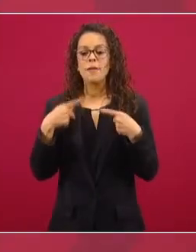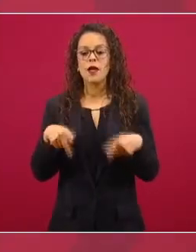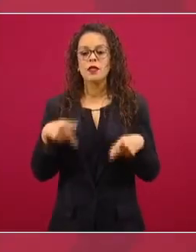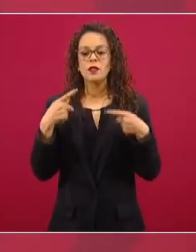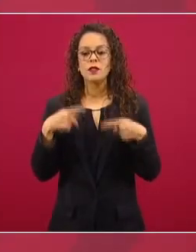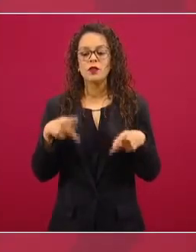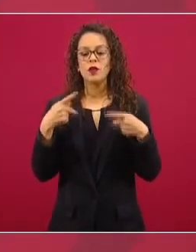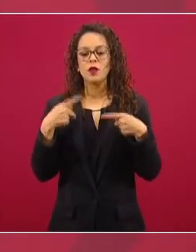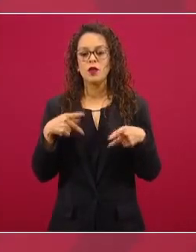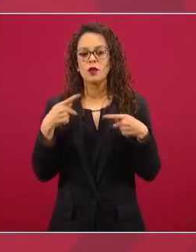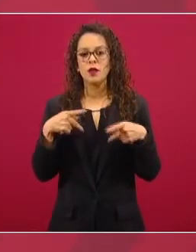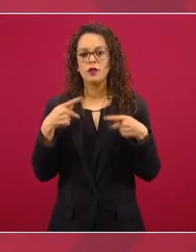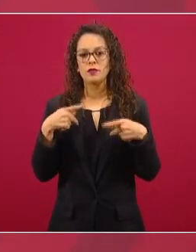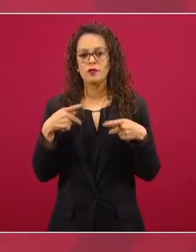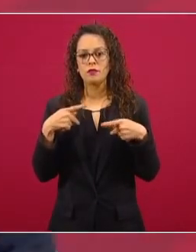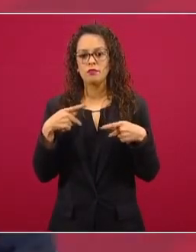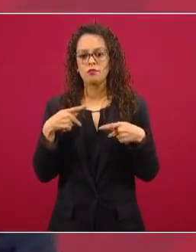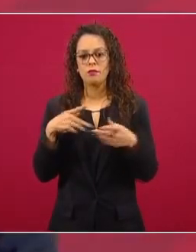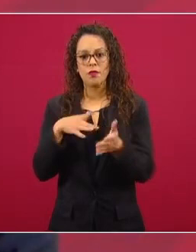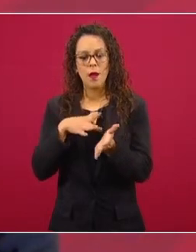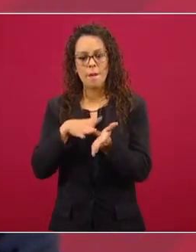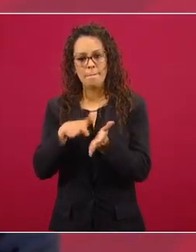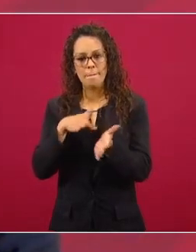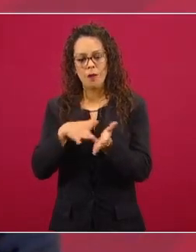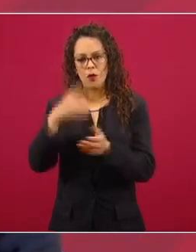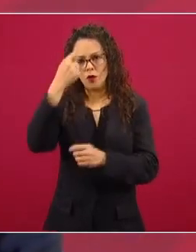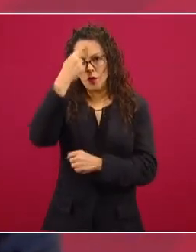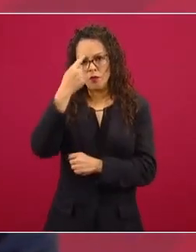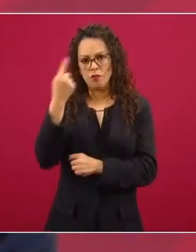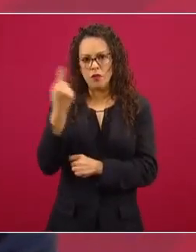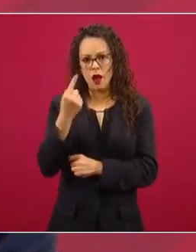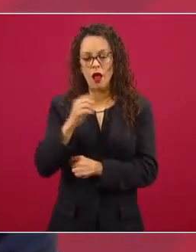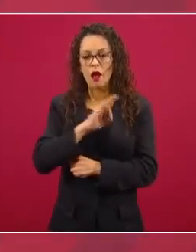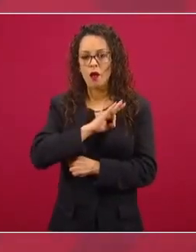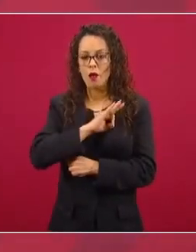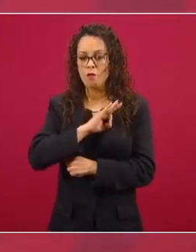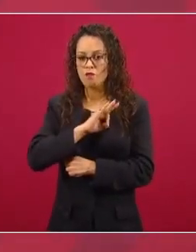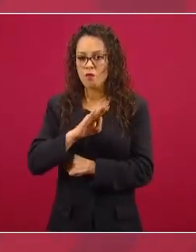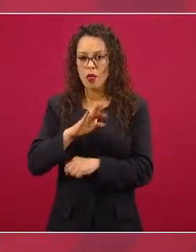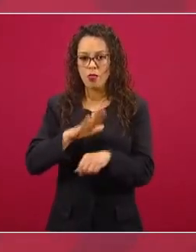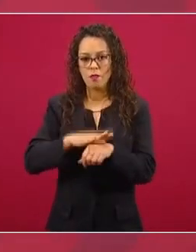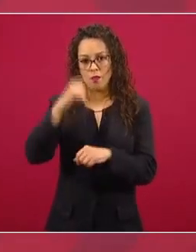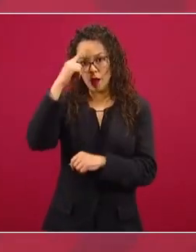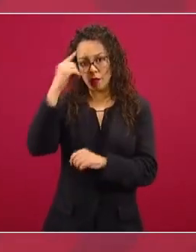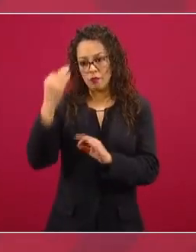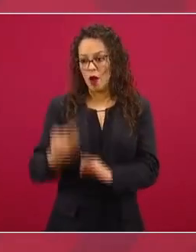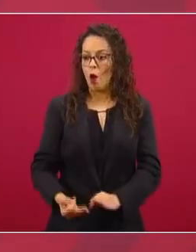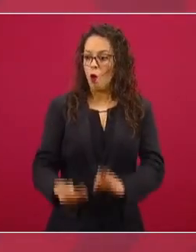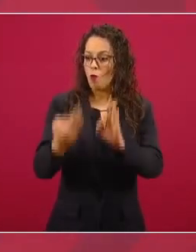para enfrentar a bandas de la delincuencia